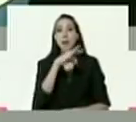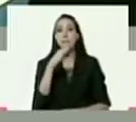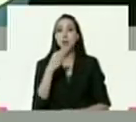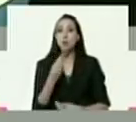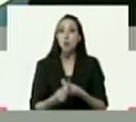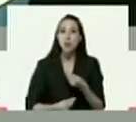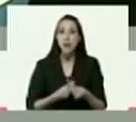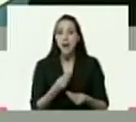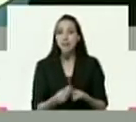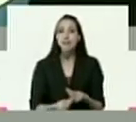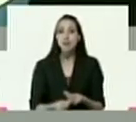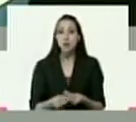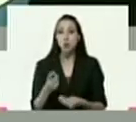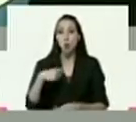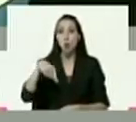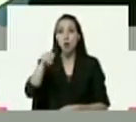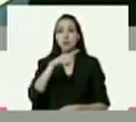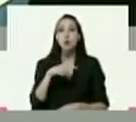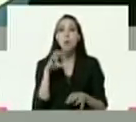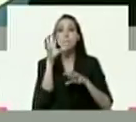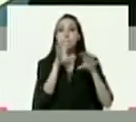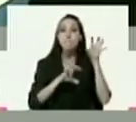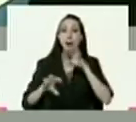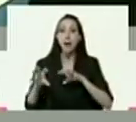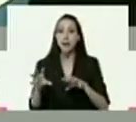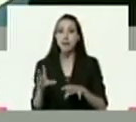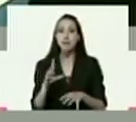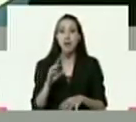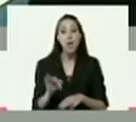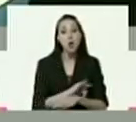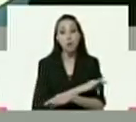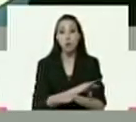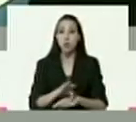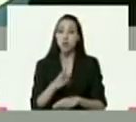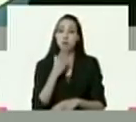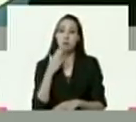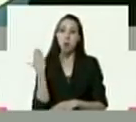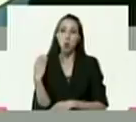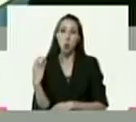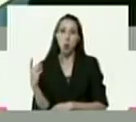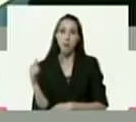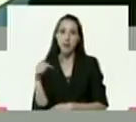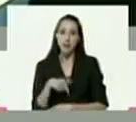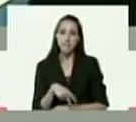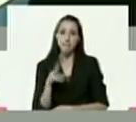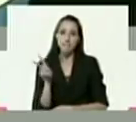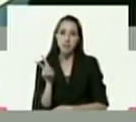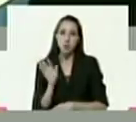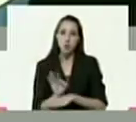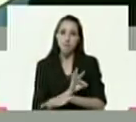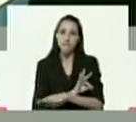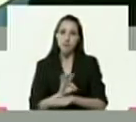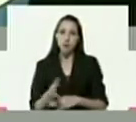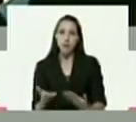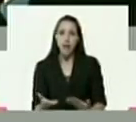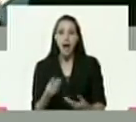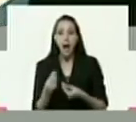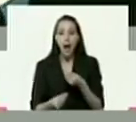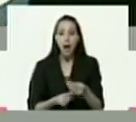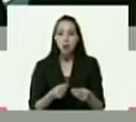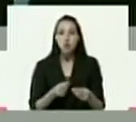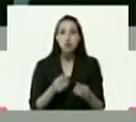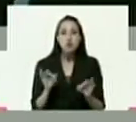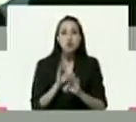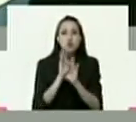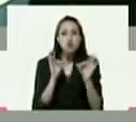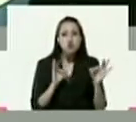el cual lo están haciendo estos países, y sobre todo países fronterizos con Venezuela, implica que han activado un mecanismo,